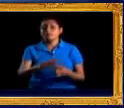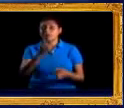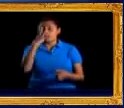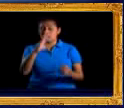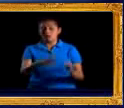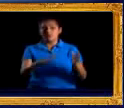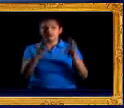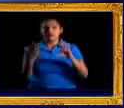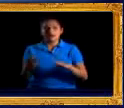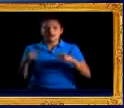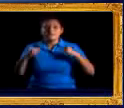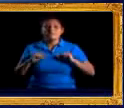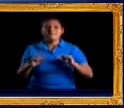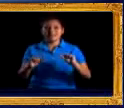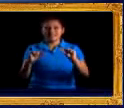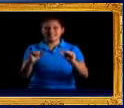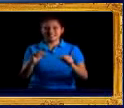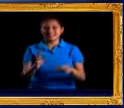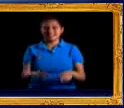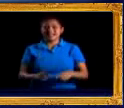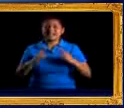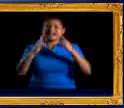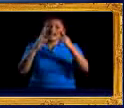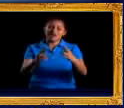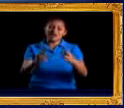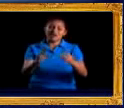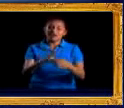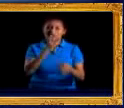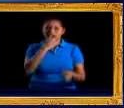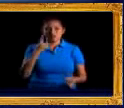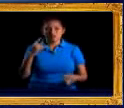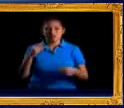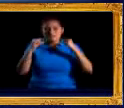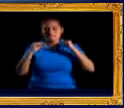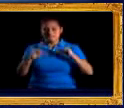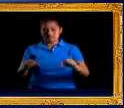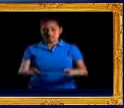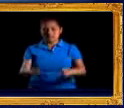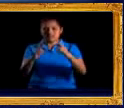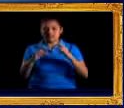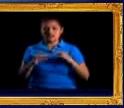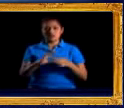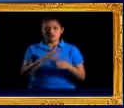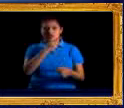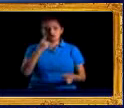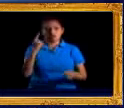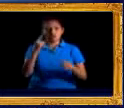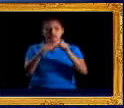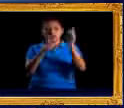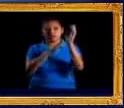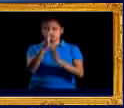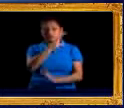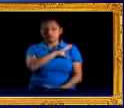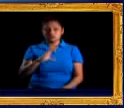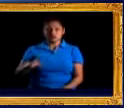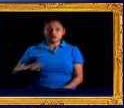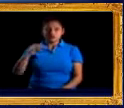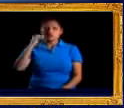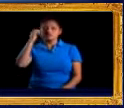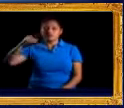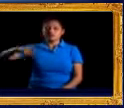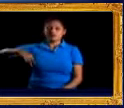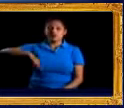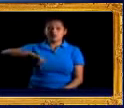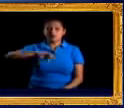Mientras el don de Dios, diga conmigo, don de Dios. Mientras el don de Dios por Jesucristo, Señor